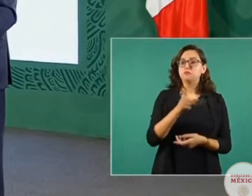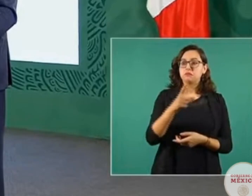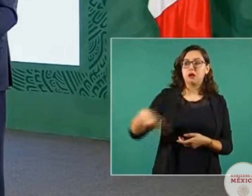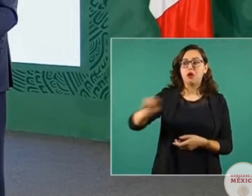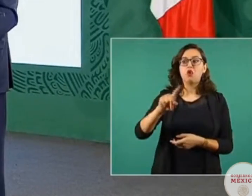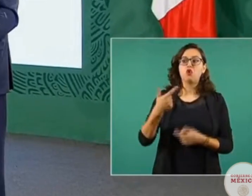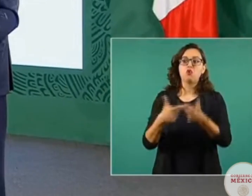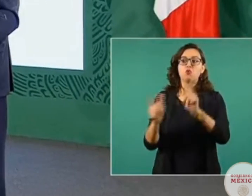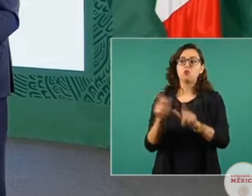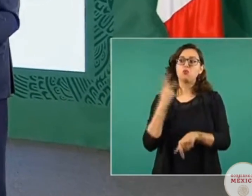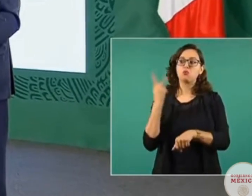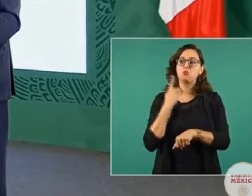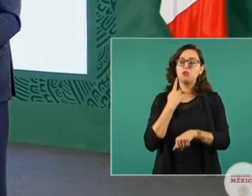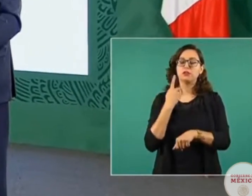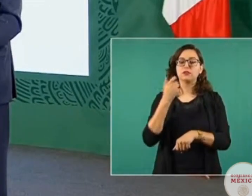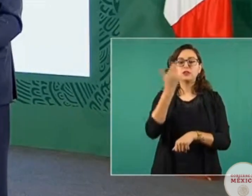el amparo